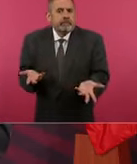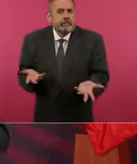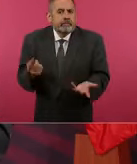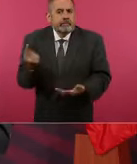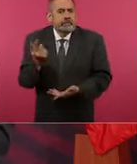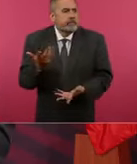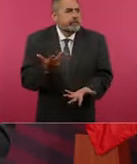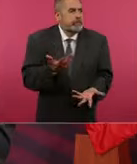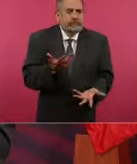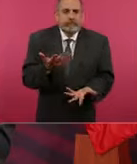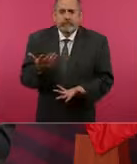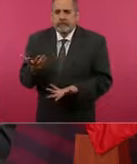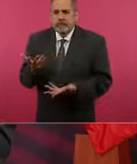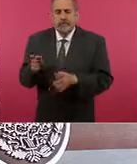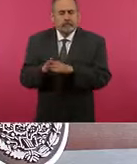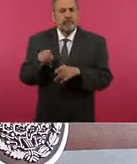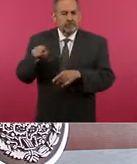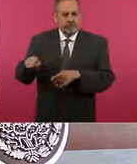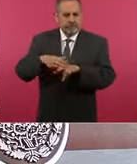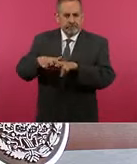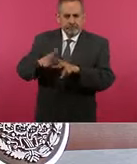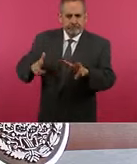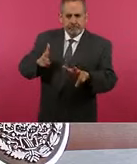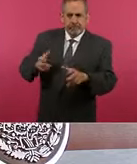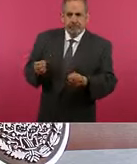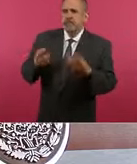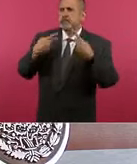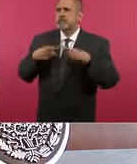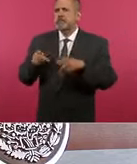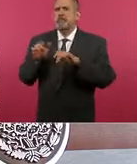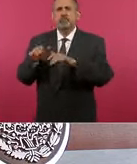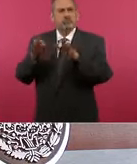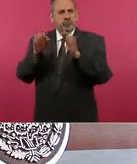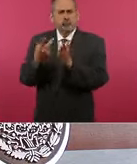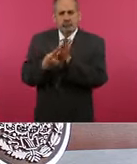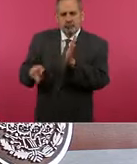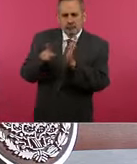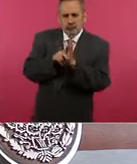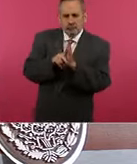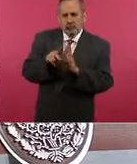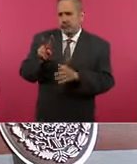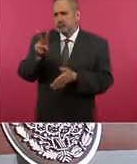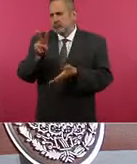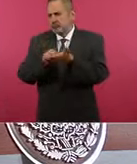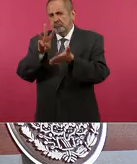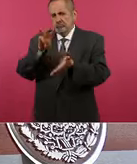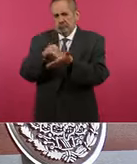se va a operar también con 2000, con 3000.